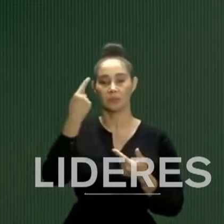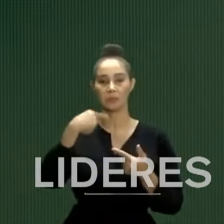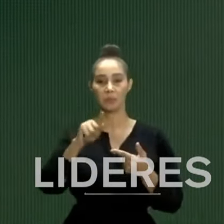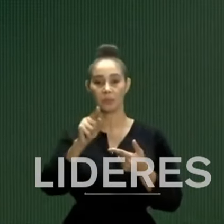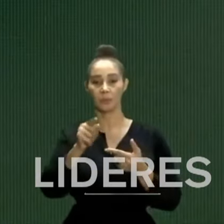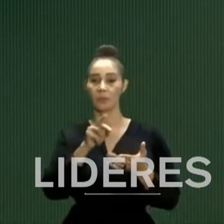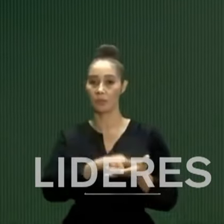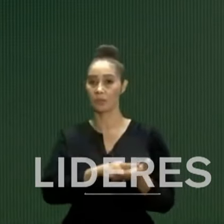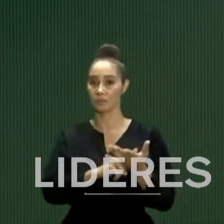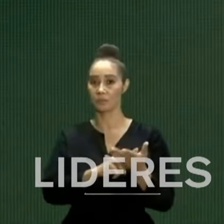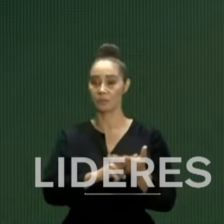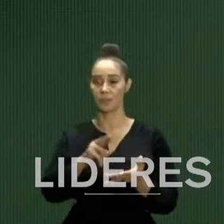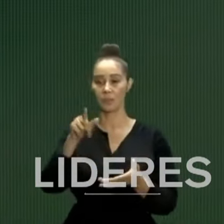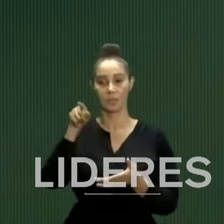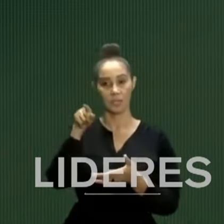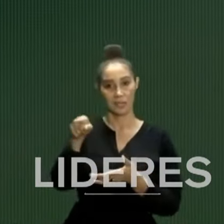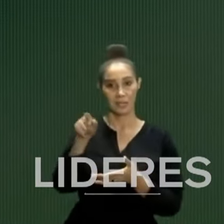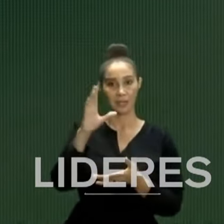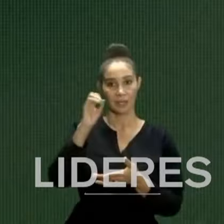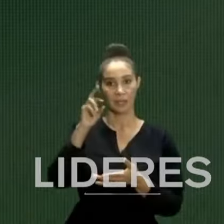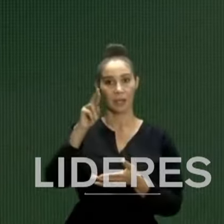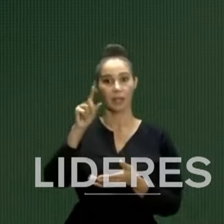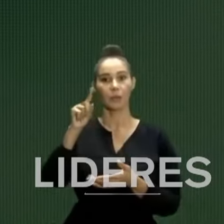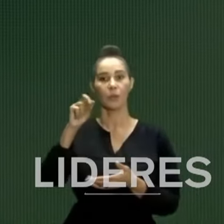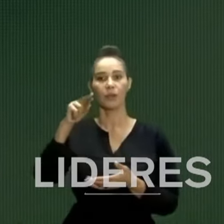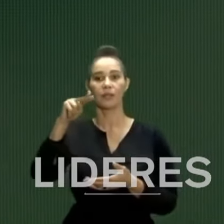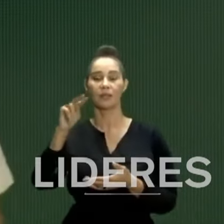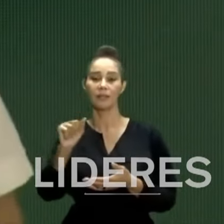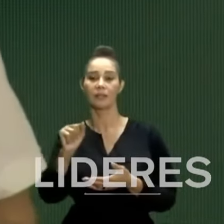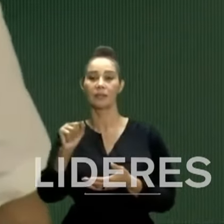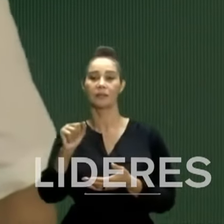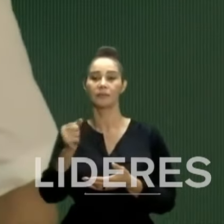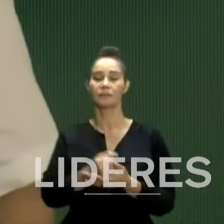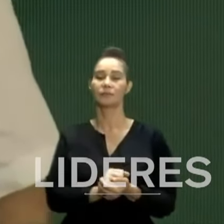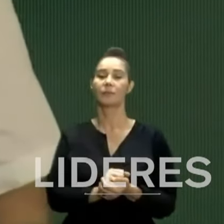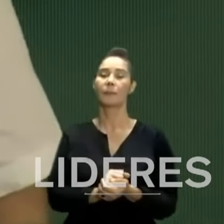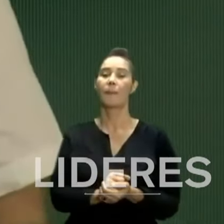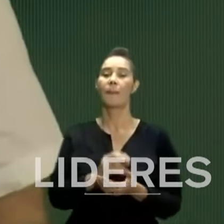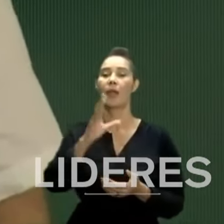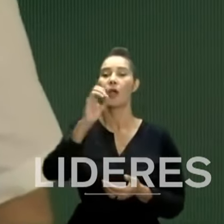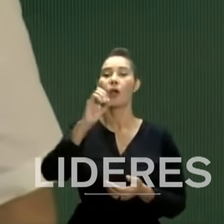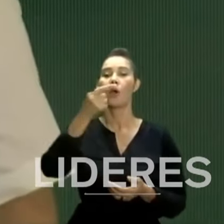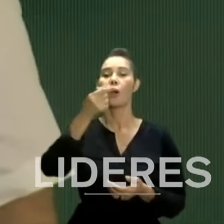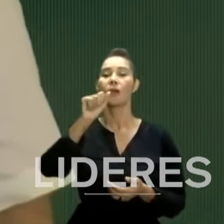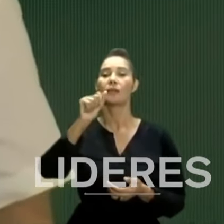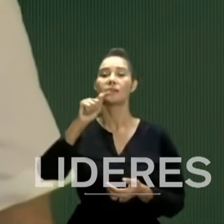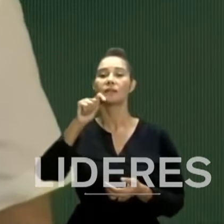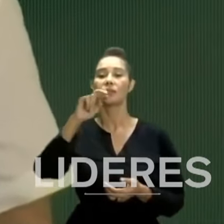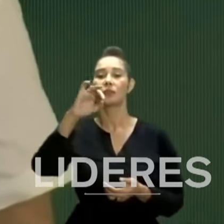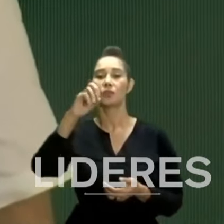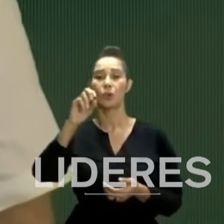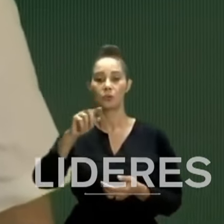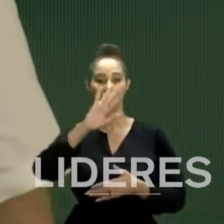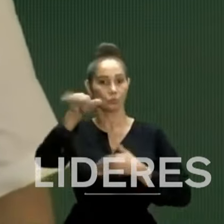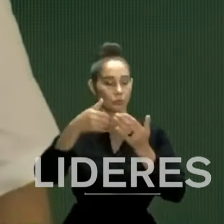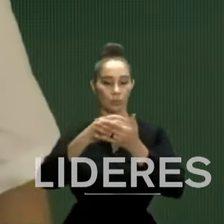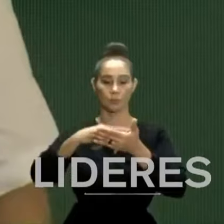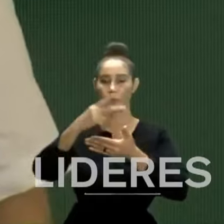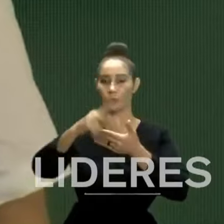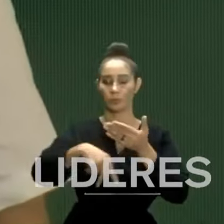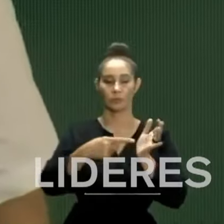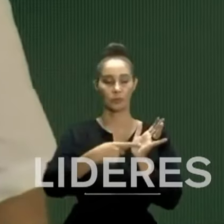que da resultado y que Carolina ha implementado aquí en el día de hoy: la cogestión. En todos estos proyectos